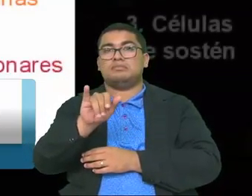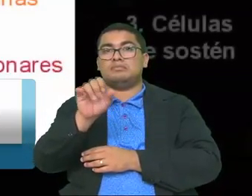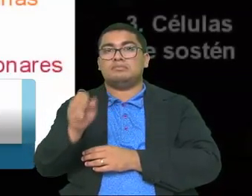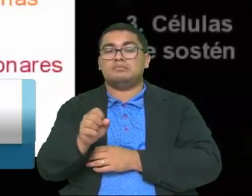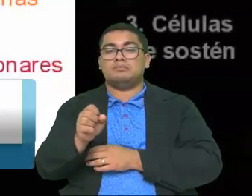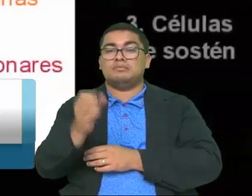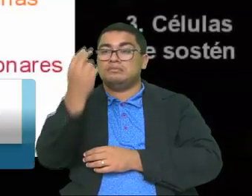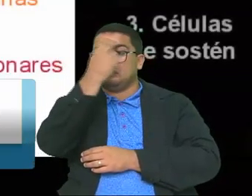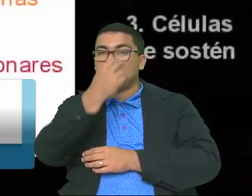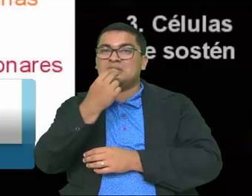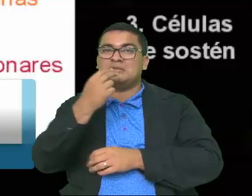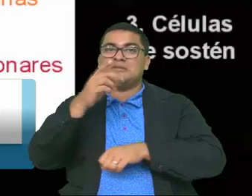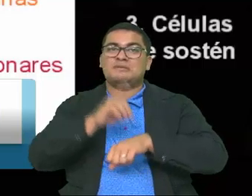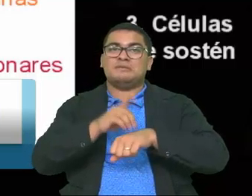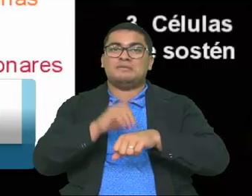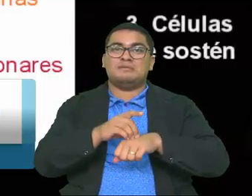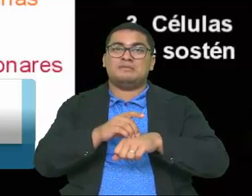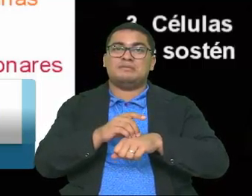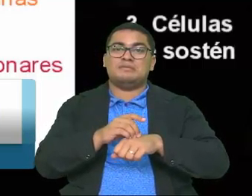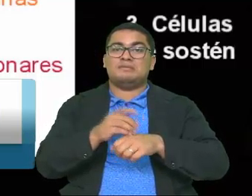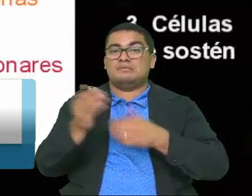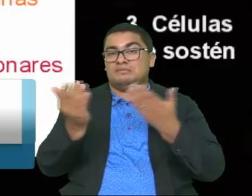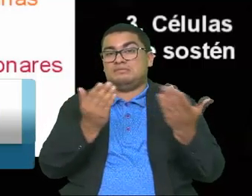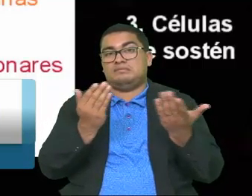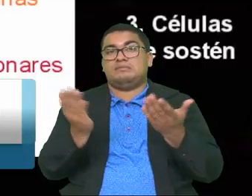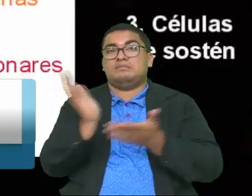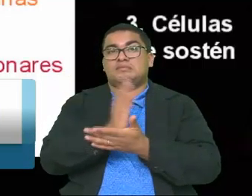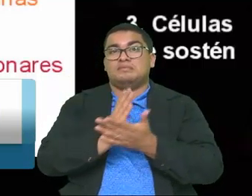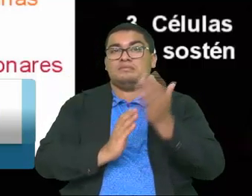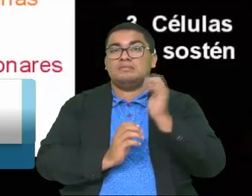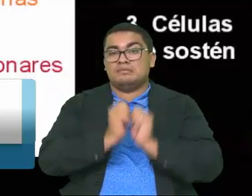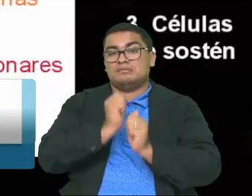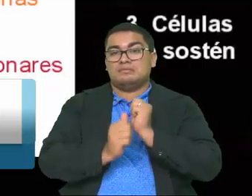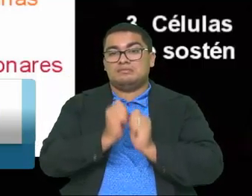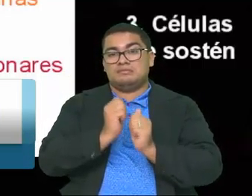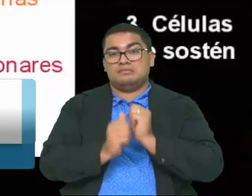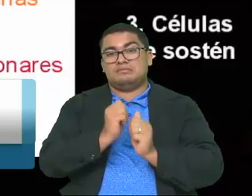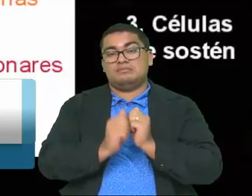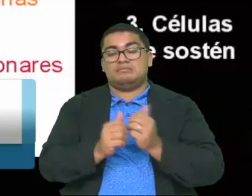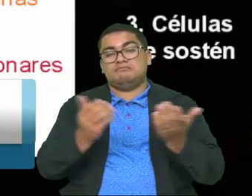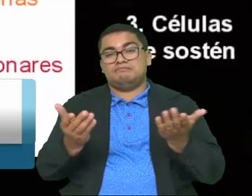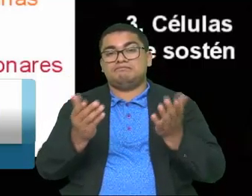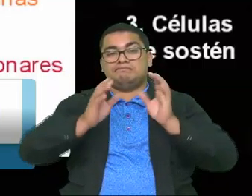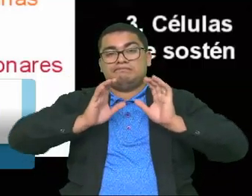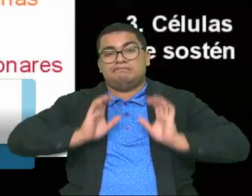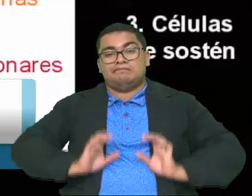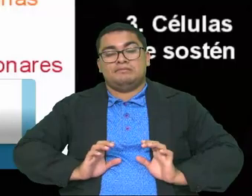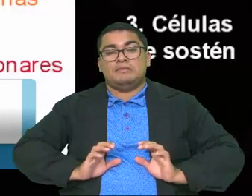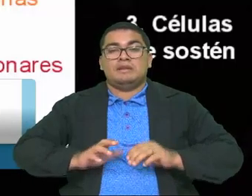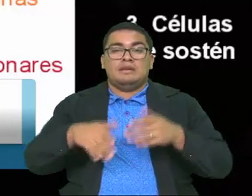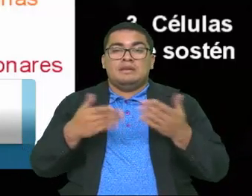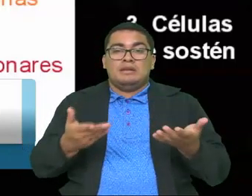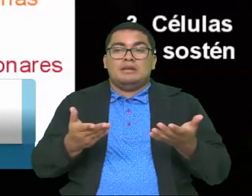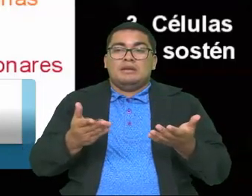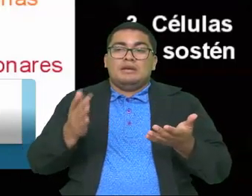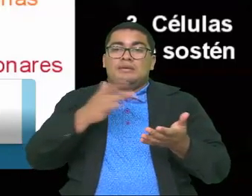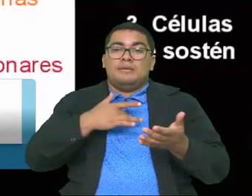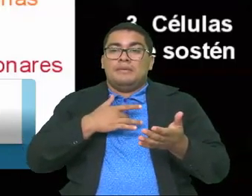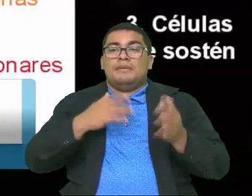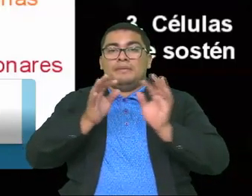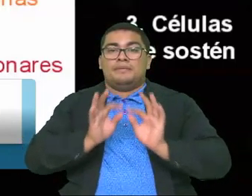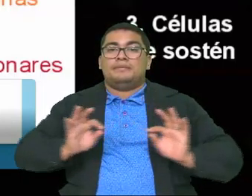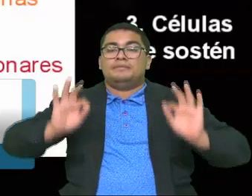proceso inflamatorio a nivel del nervio óptico. Hay que recordar que en muchos casos, más o menos el 30%, el 40%